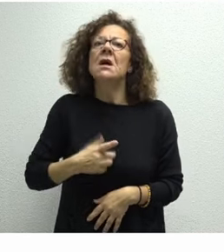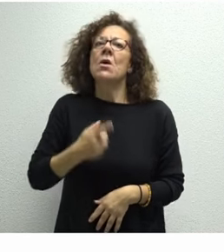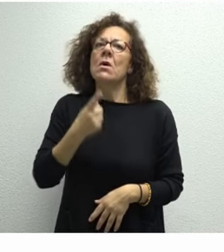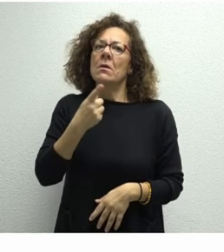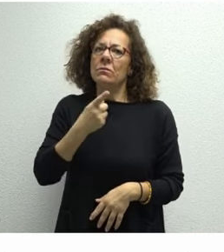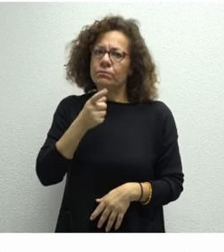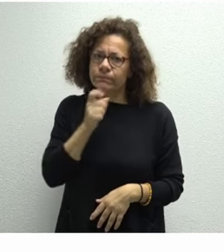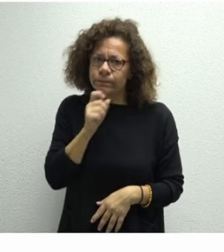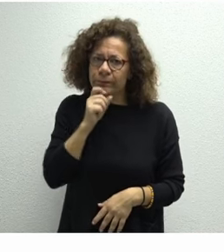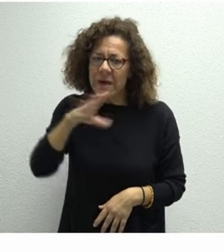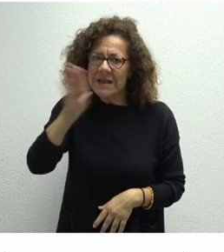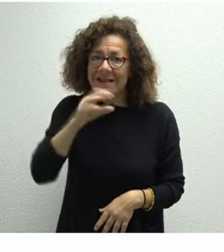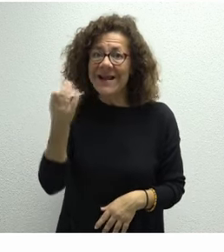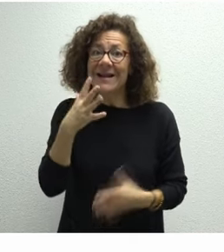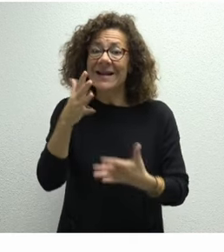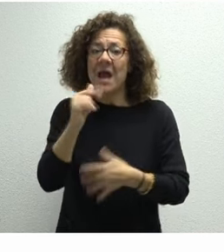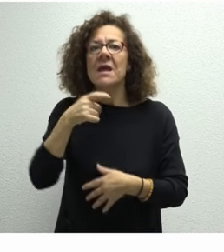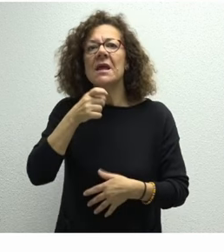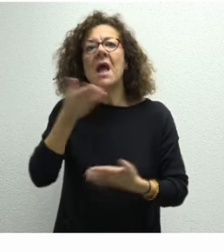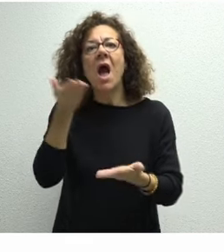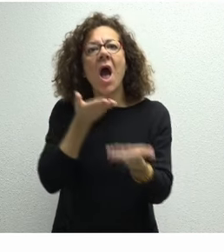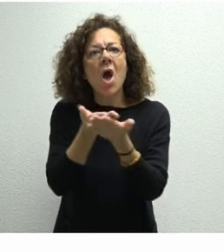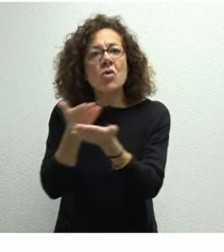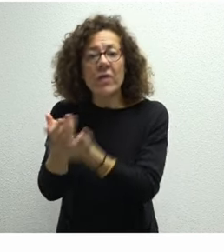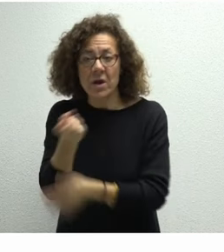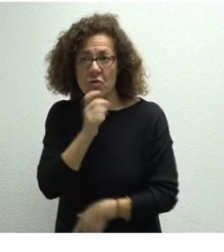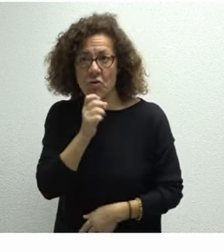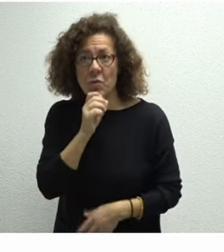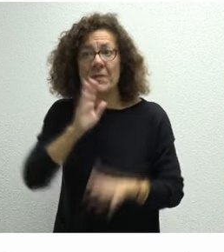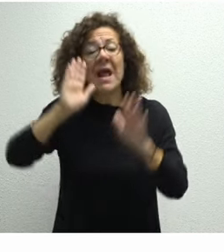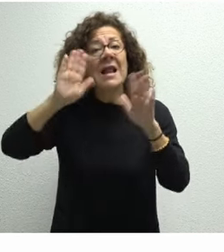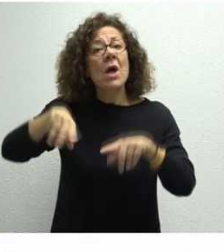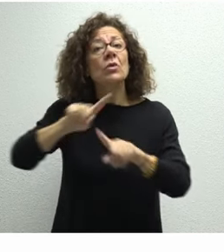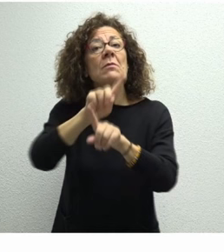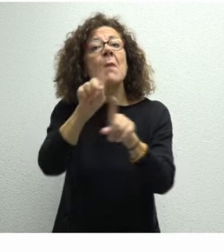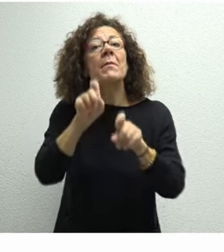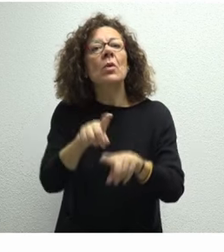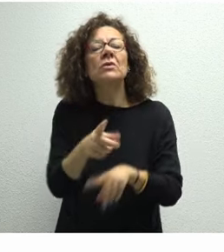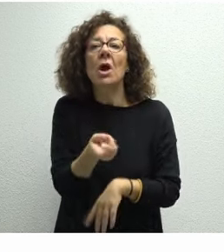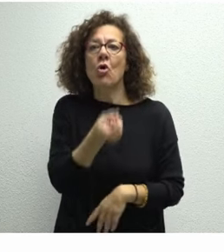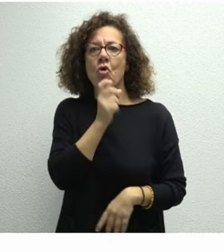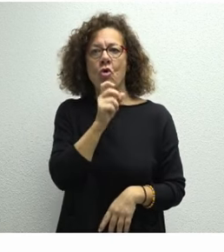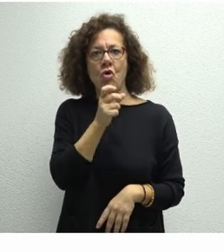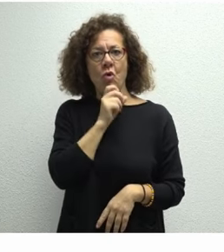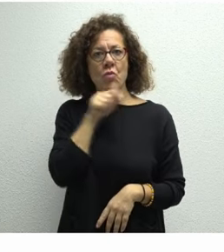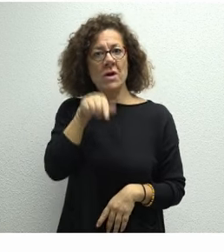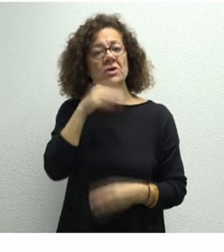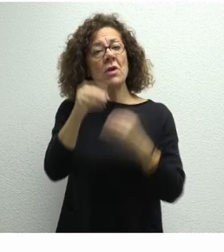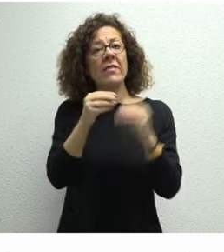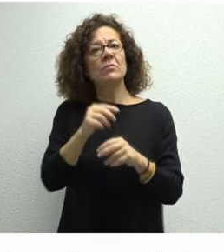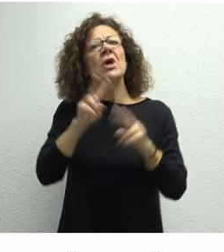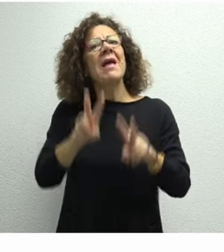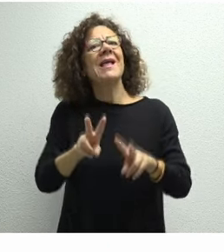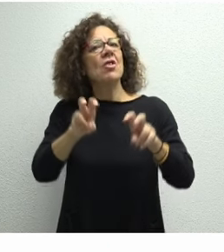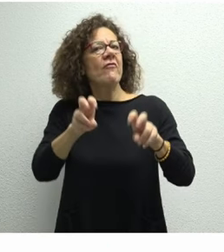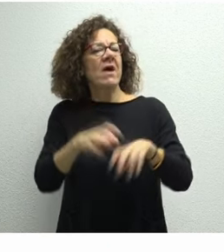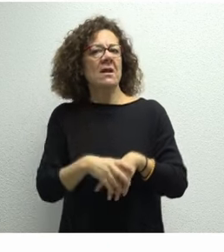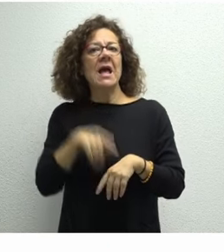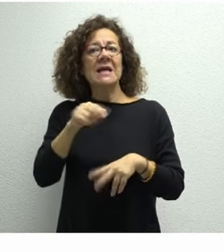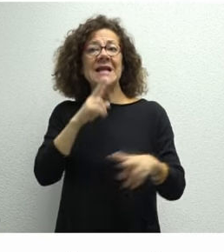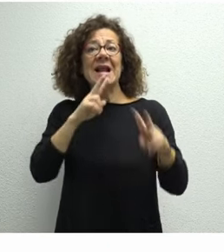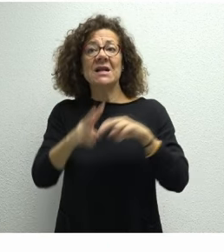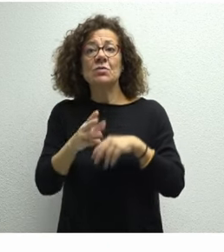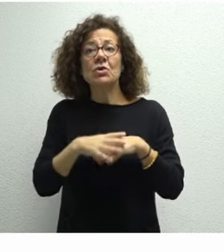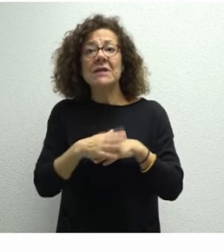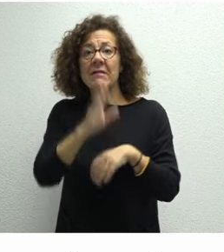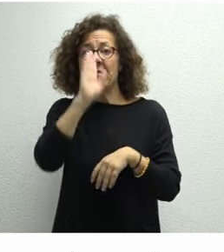entender Qué es lo que está ocurriendo y Cómo podemos ayudar y por último la última pregunta sería cómo hacemos esto no innovar esta sería la respuesta